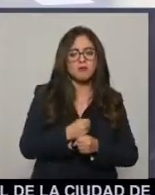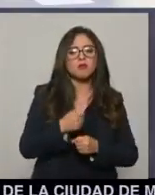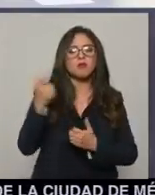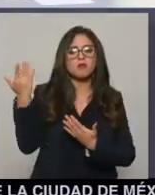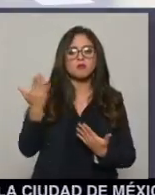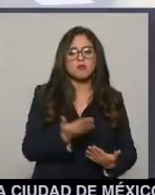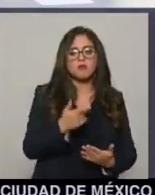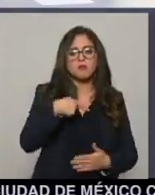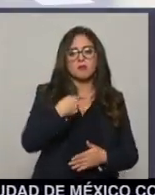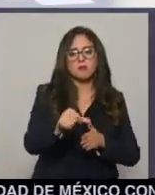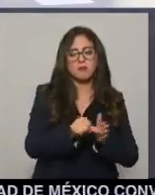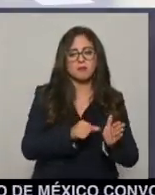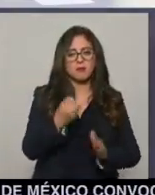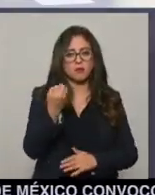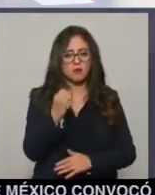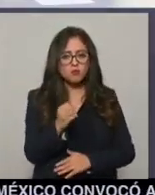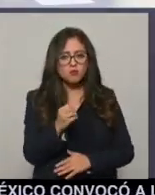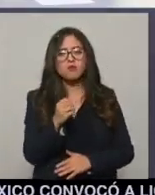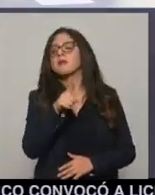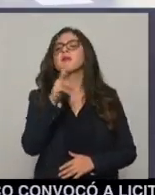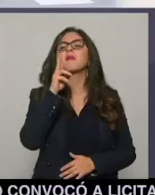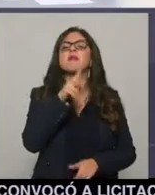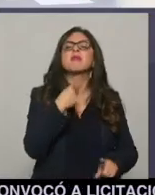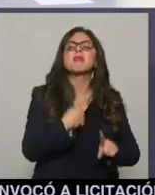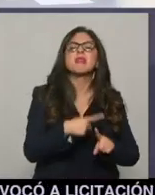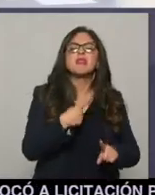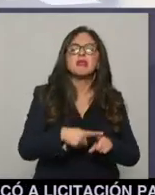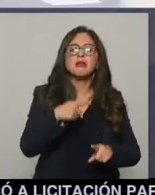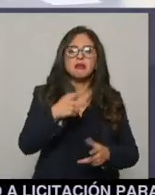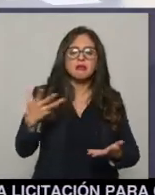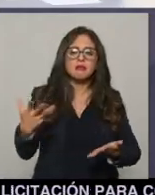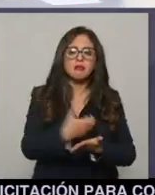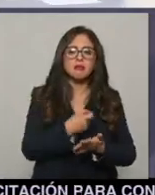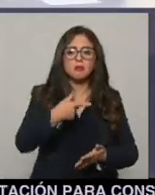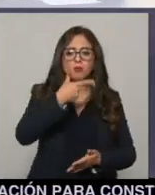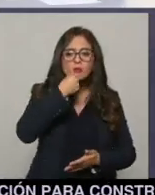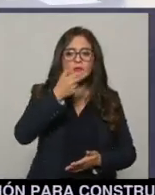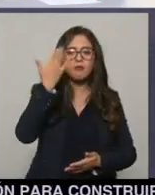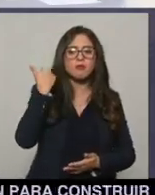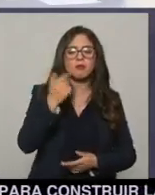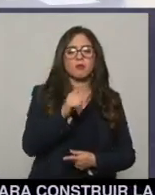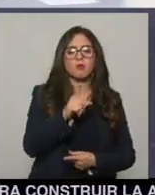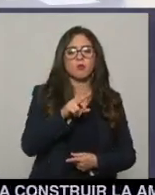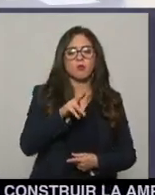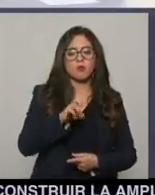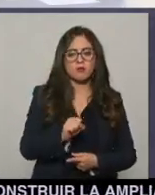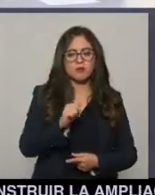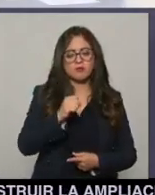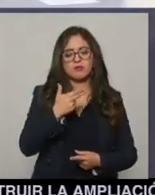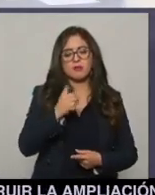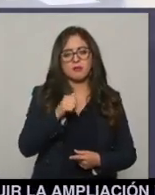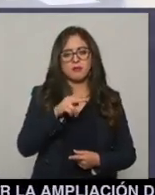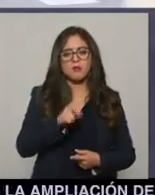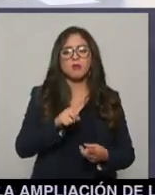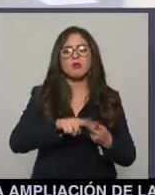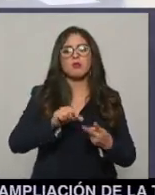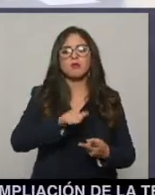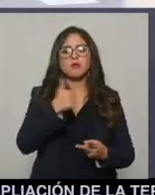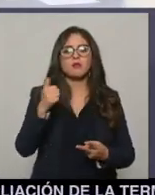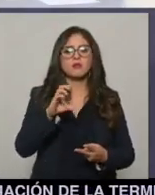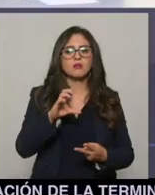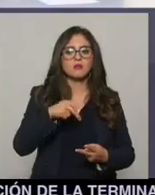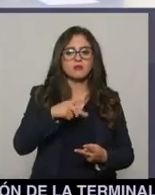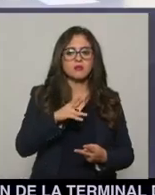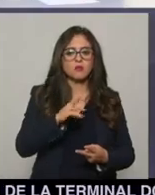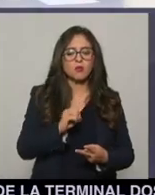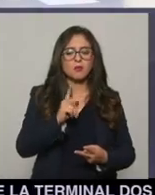nuevo en octubre, ver quién será el campeón. Ya se ha coronado aquí también Lewis Hamilton, estará de nuevo, está Checo Pérez, que es lo